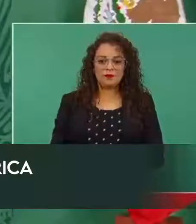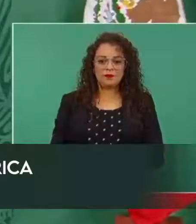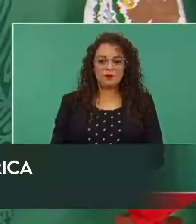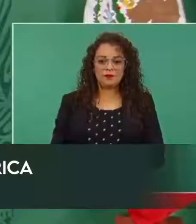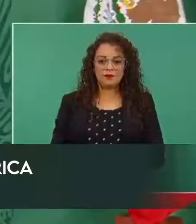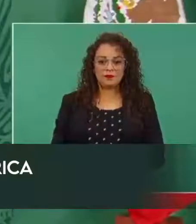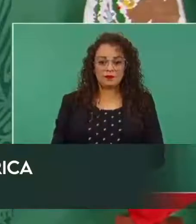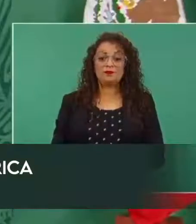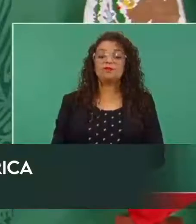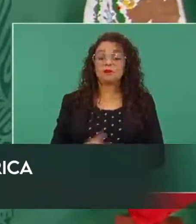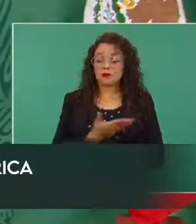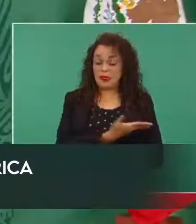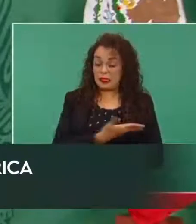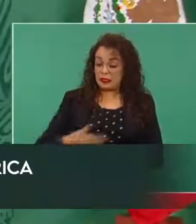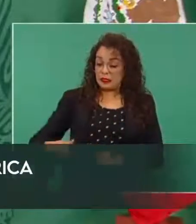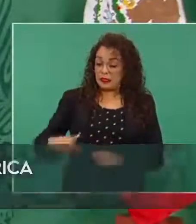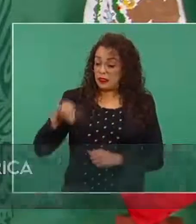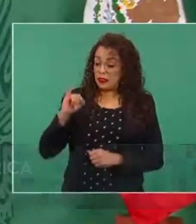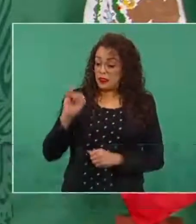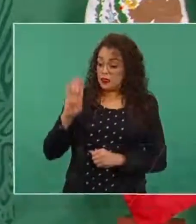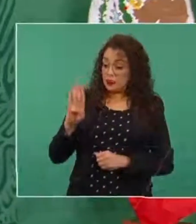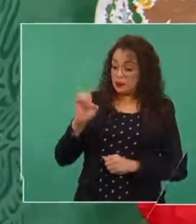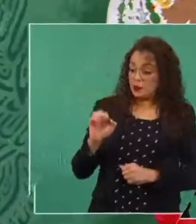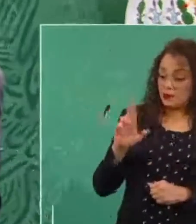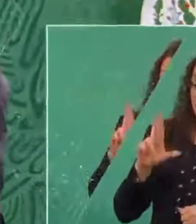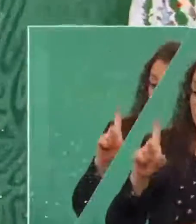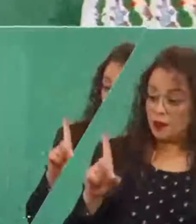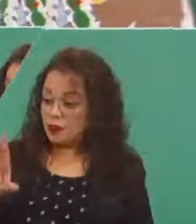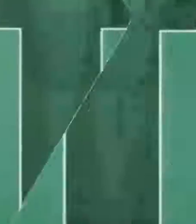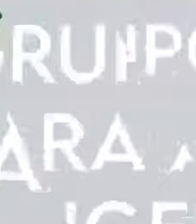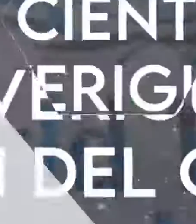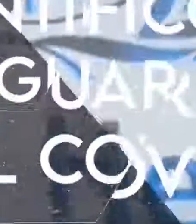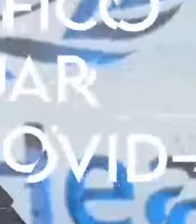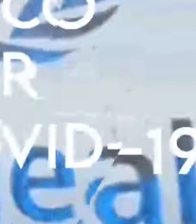los usuarios de los abusos de las empresas.